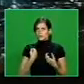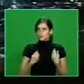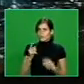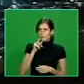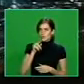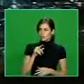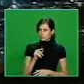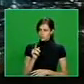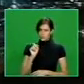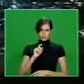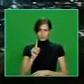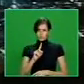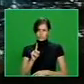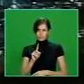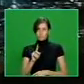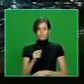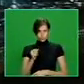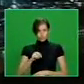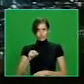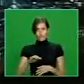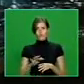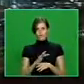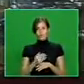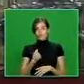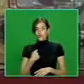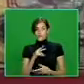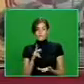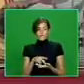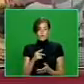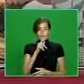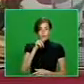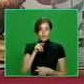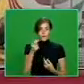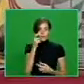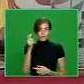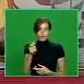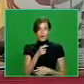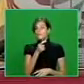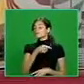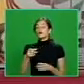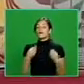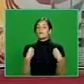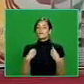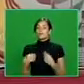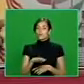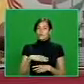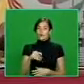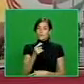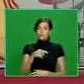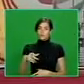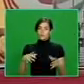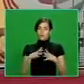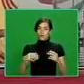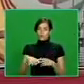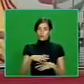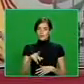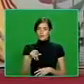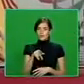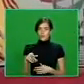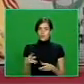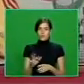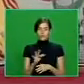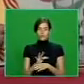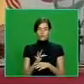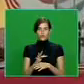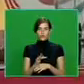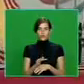y me dijeron no está funcionando yo quise venir a preguntarle a los pobladores habitantes compatriotas de toda esta zona si estaba funcionando